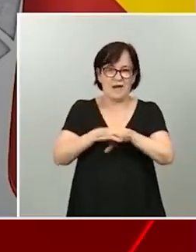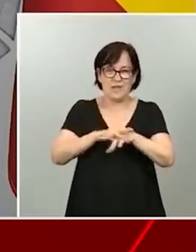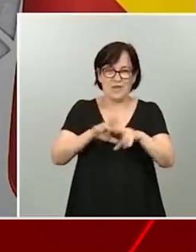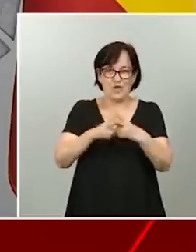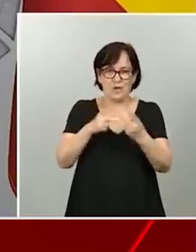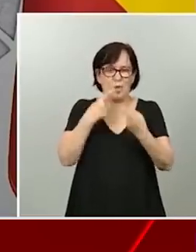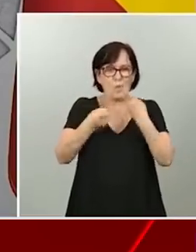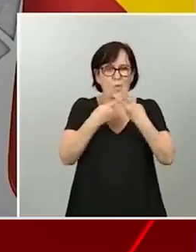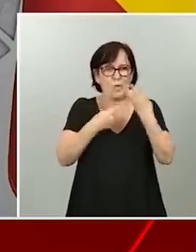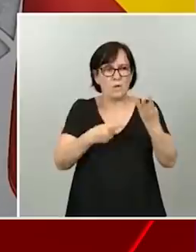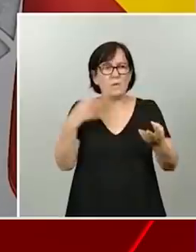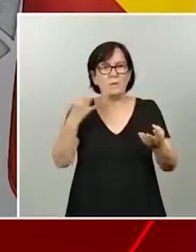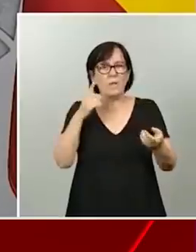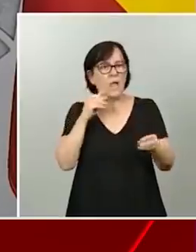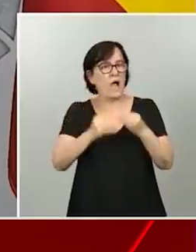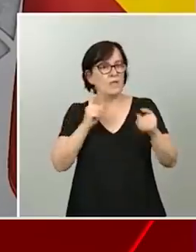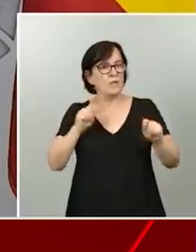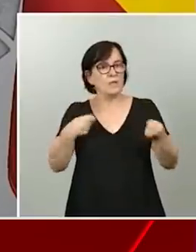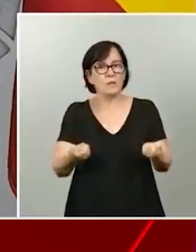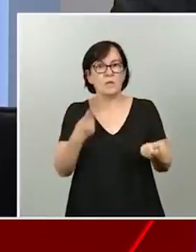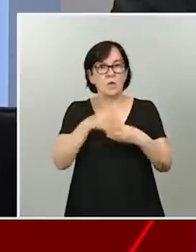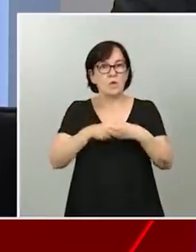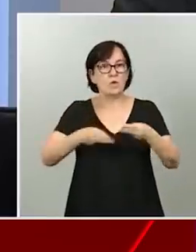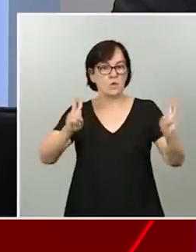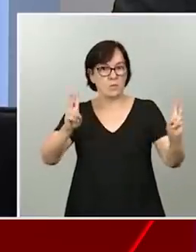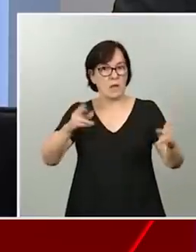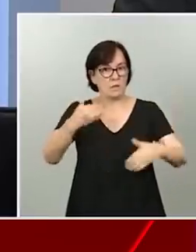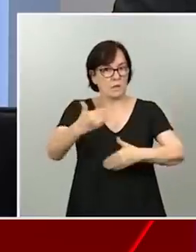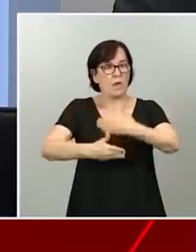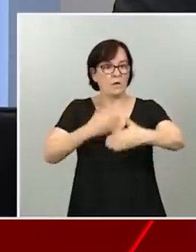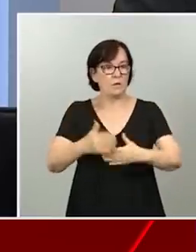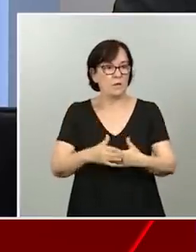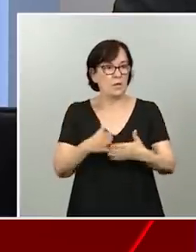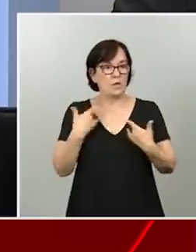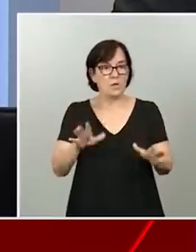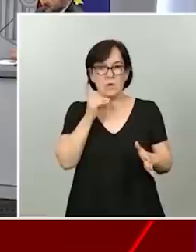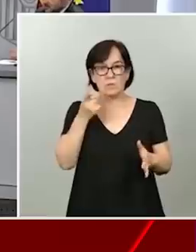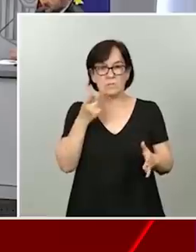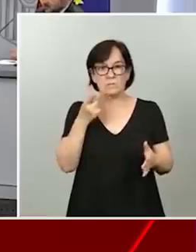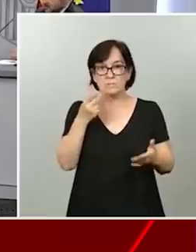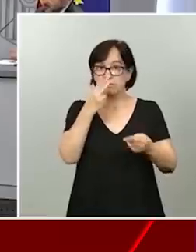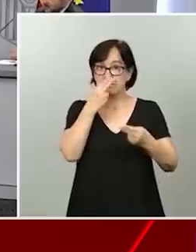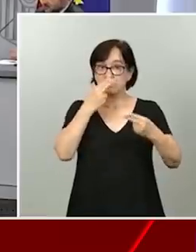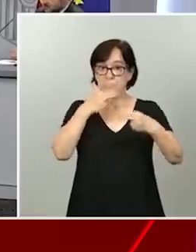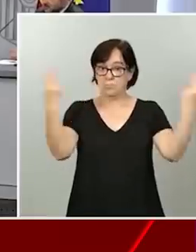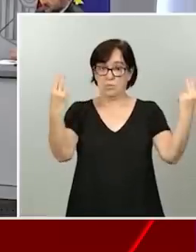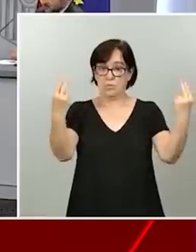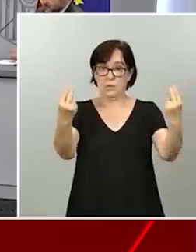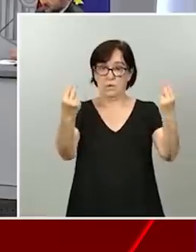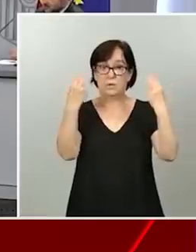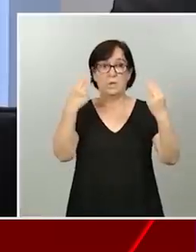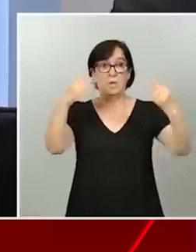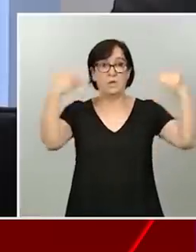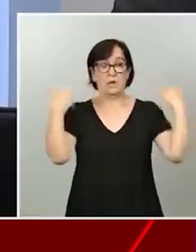explicaciones de esta operación sí o sí. Y le añado una serie de datos más. Tú has dicho todos los apellidos, Jesús Ángel. Has dicho